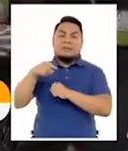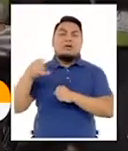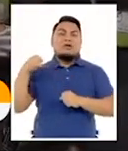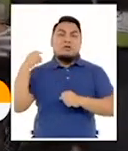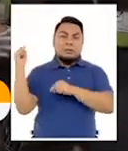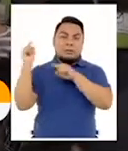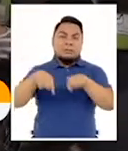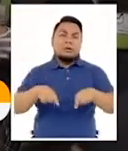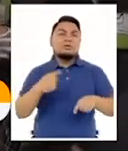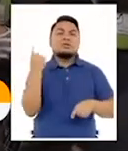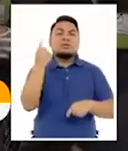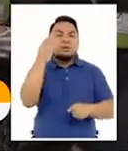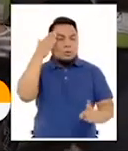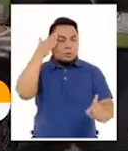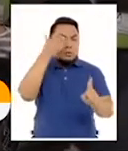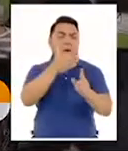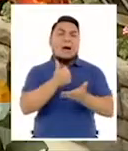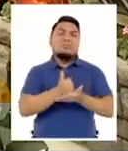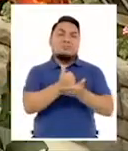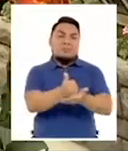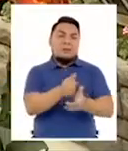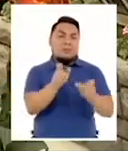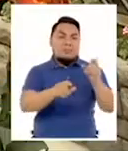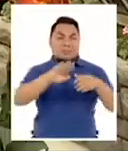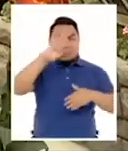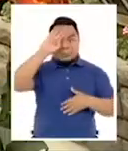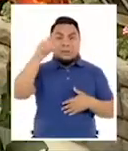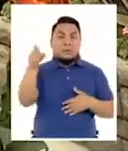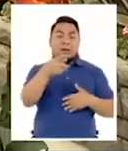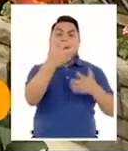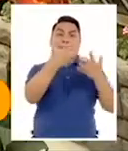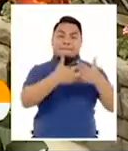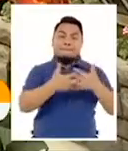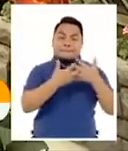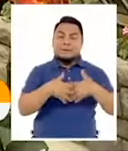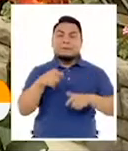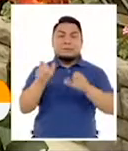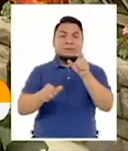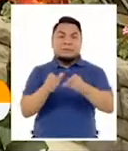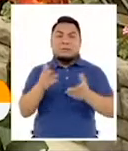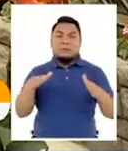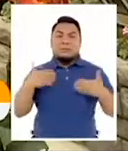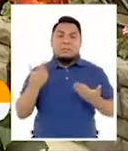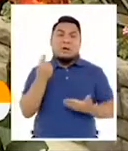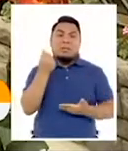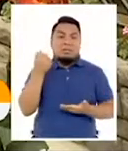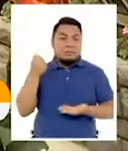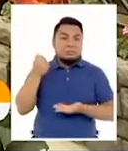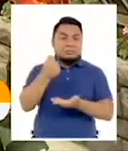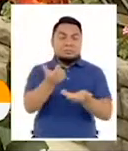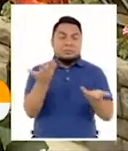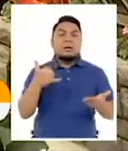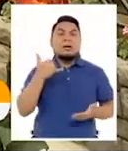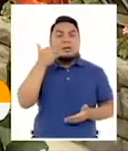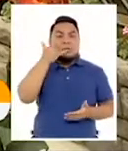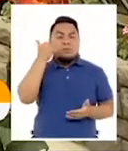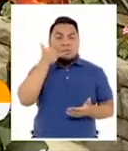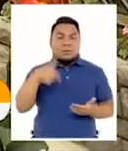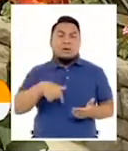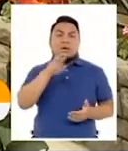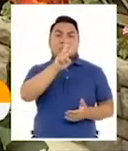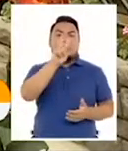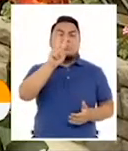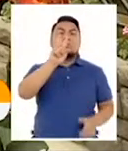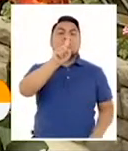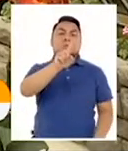vienen específicamente a ayudar a los pacientes. Las empresas o las personas naturales pueden hacer directamente su donativo y para ello se pueden comunicar con nosotros